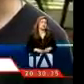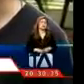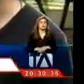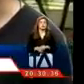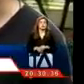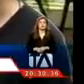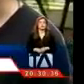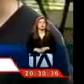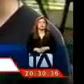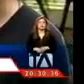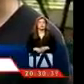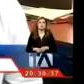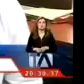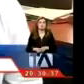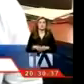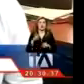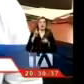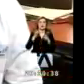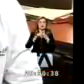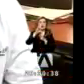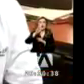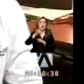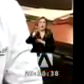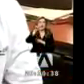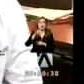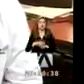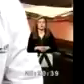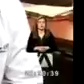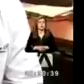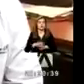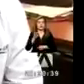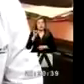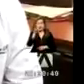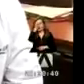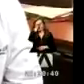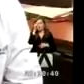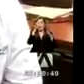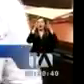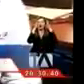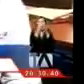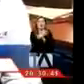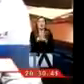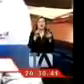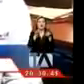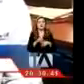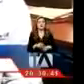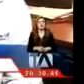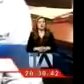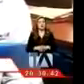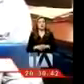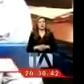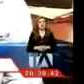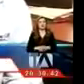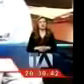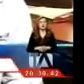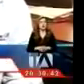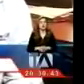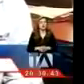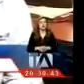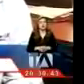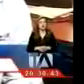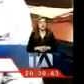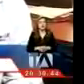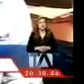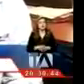hasta más o menos julio. Sábado y domingo se da una atención diferente. Hay una remuneración diferente a los médicos